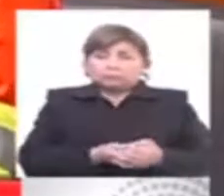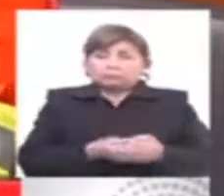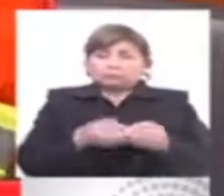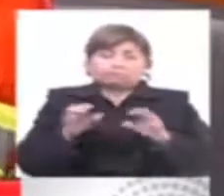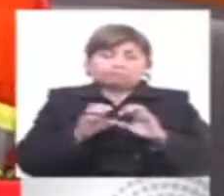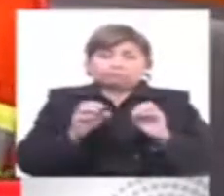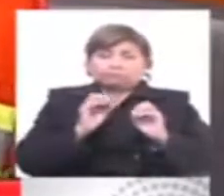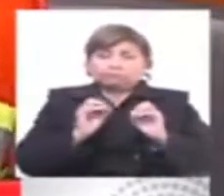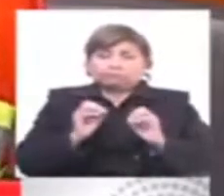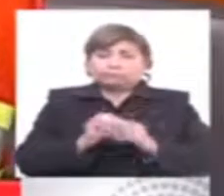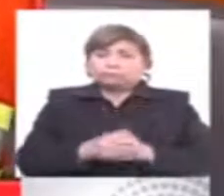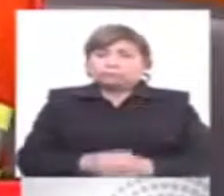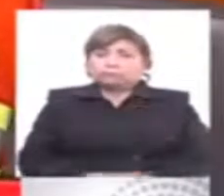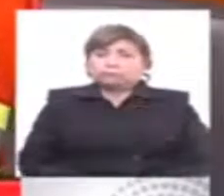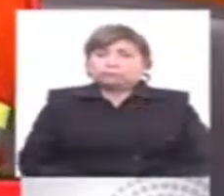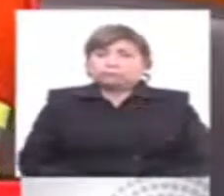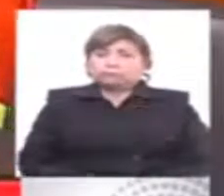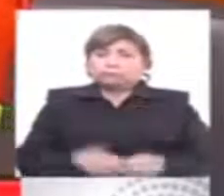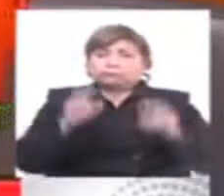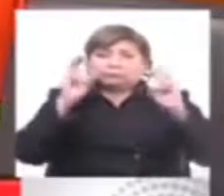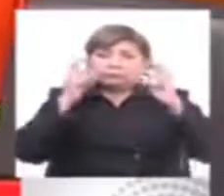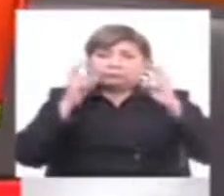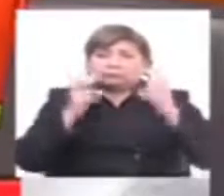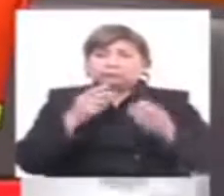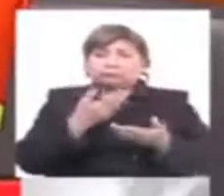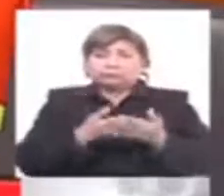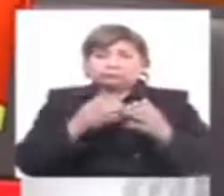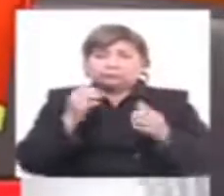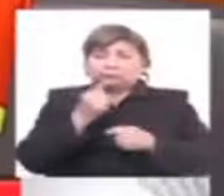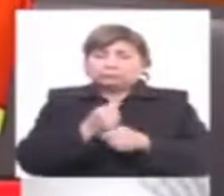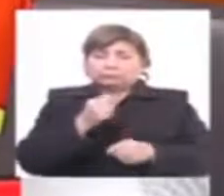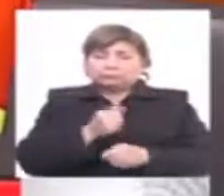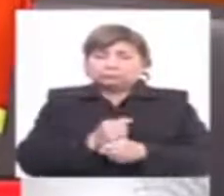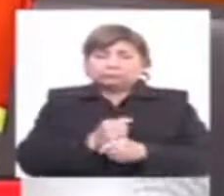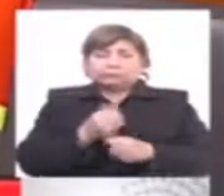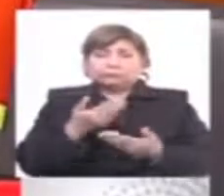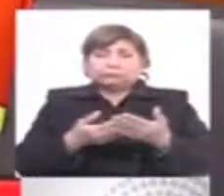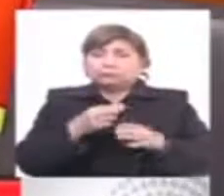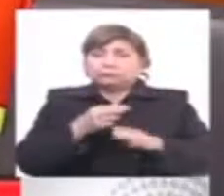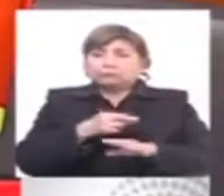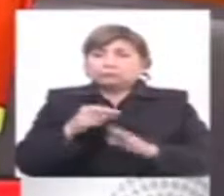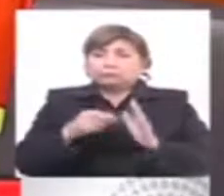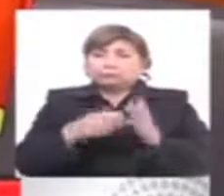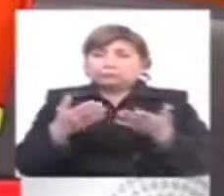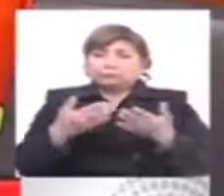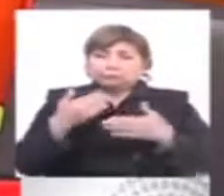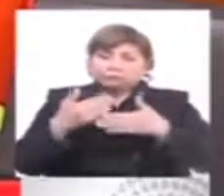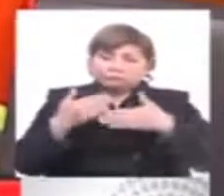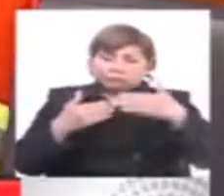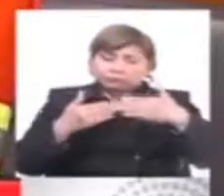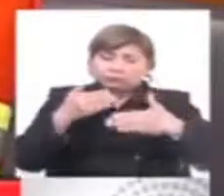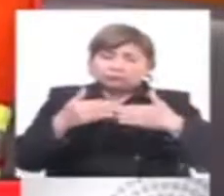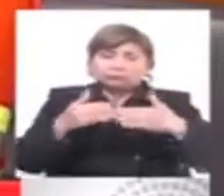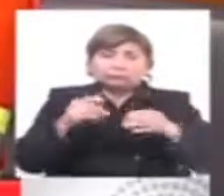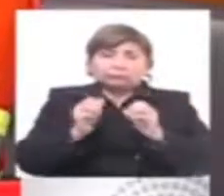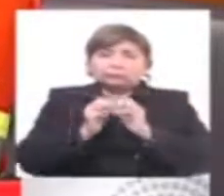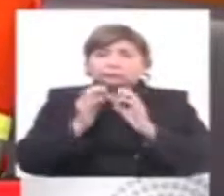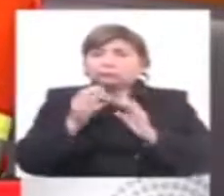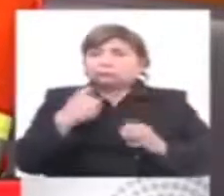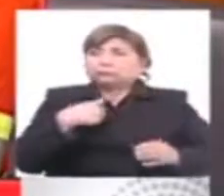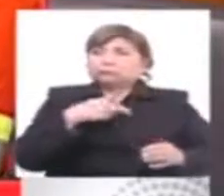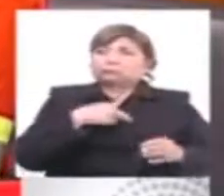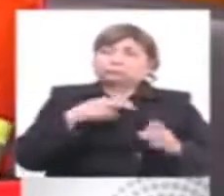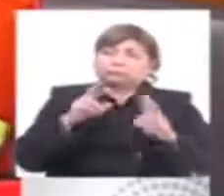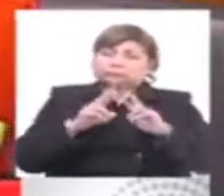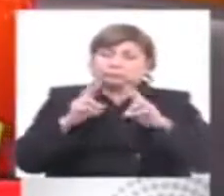ausencia de los temas laborales en su discurso de la Premier, en el transcurso de estos días nos hemos